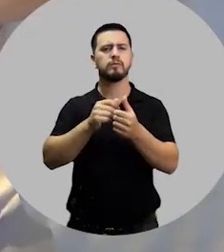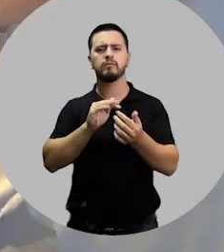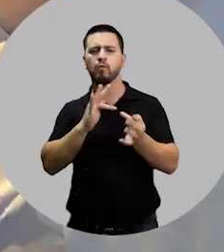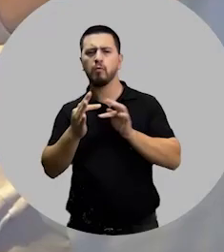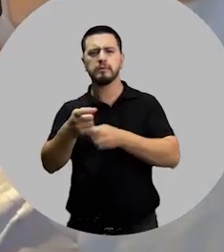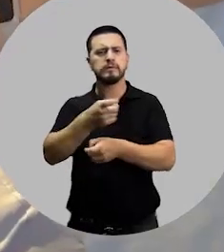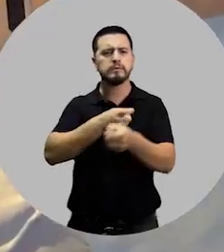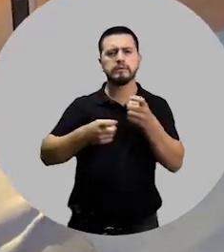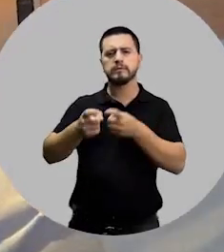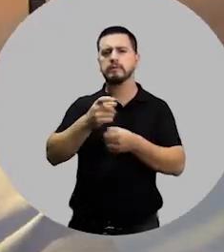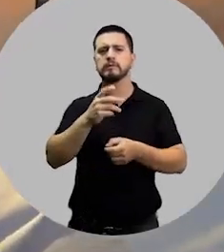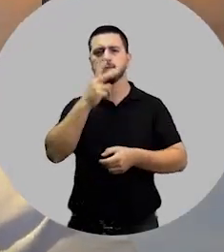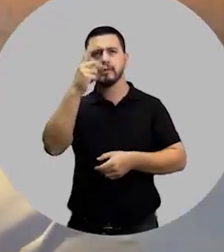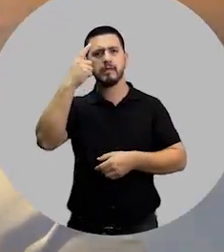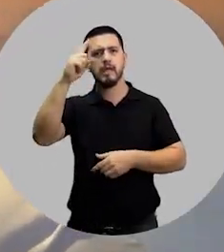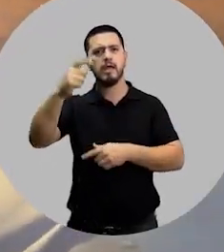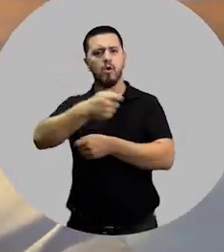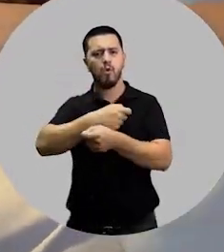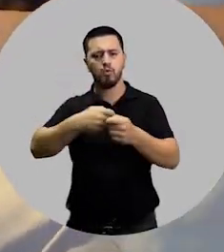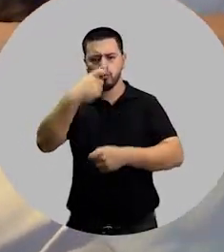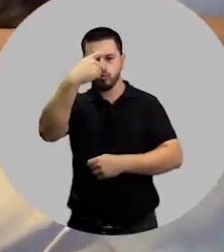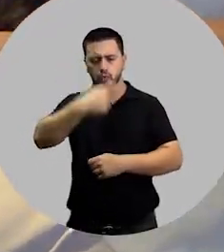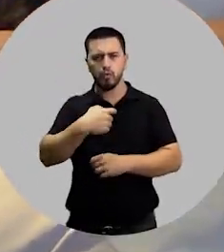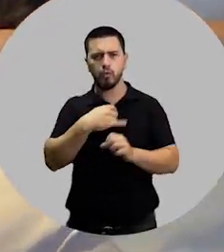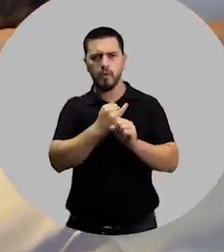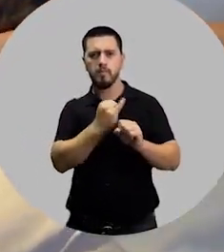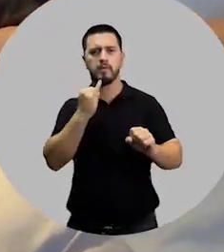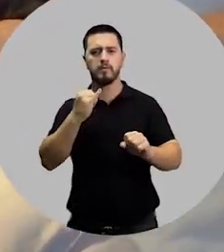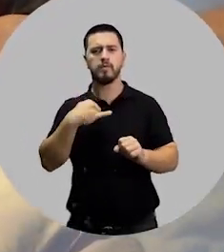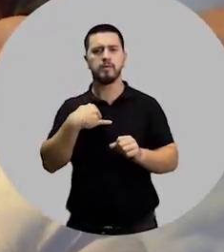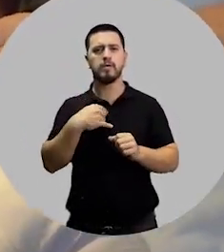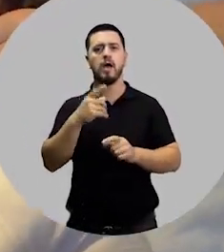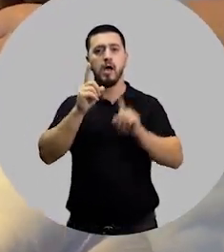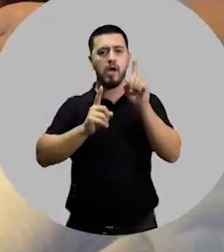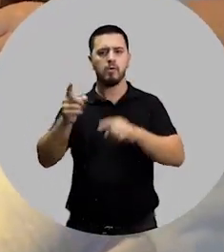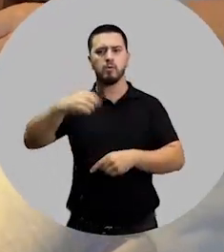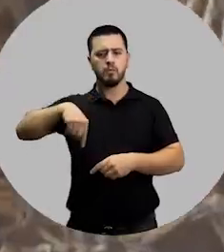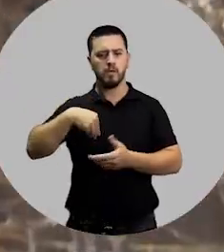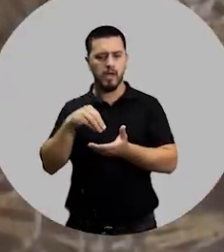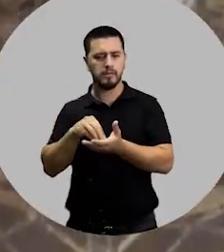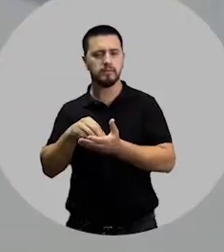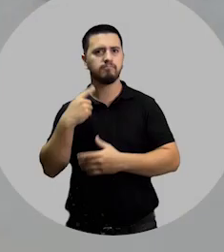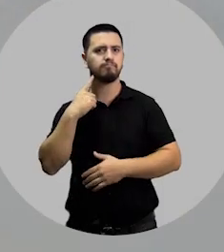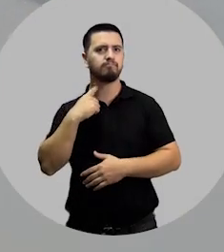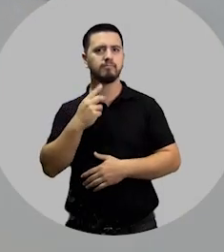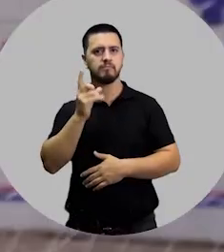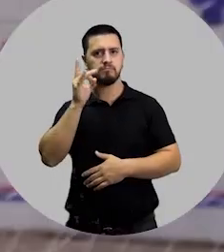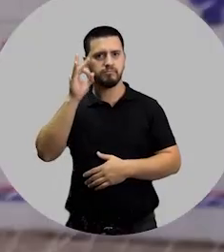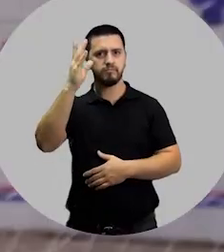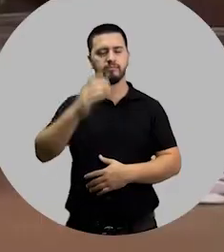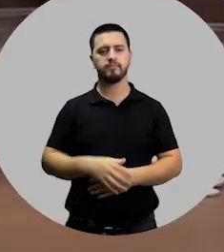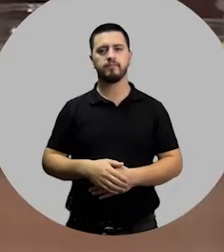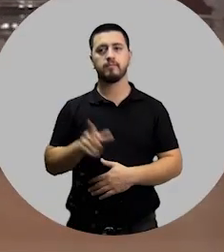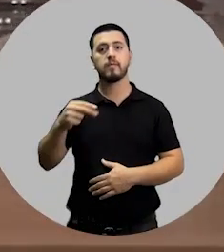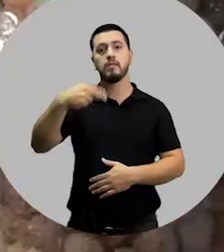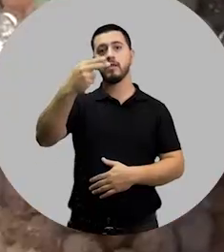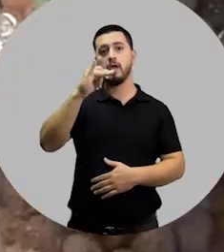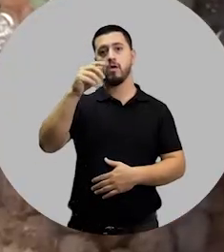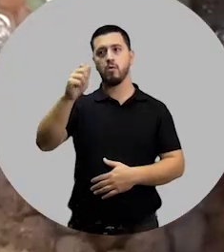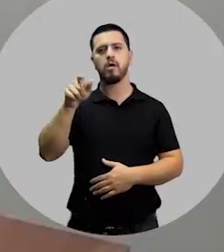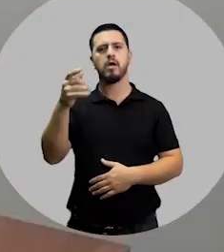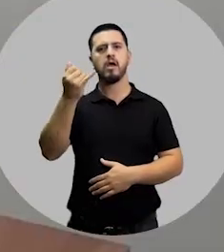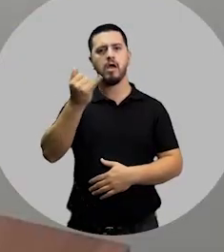otra manera, emprendiendo por sí mismos, con cosas que nos gusta hacer. AICUA forma parte de los